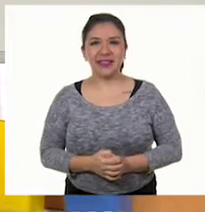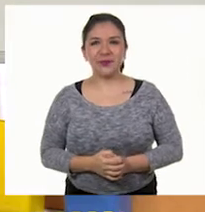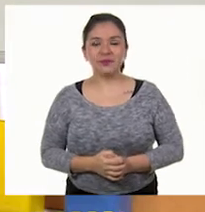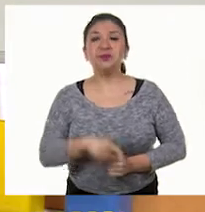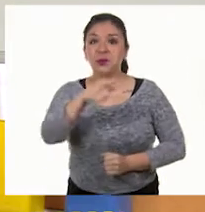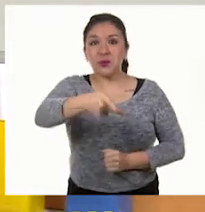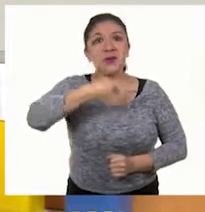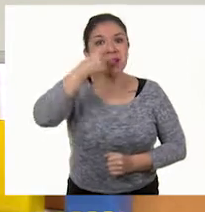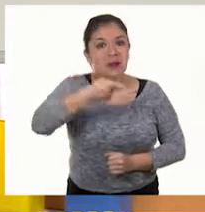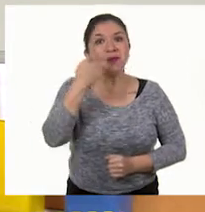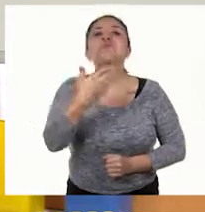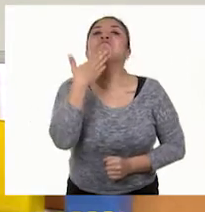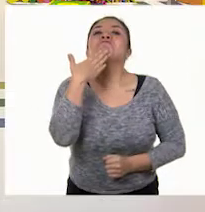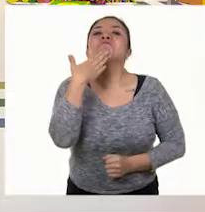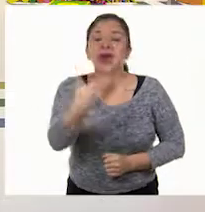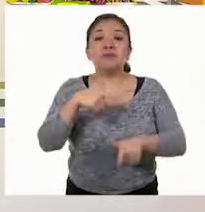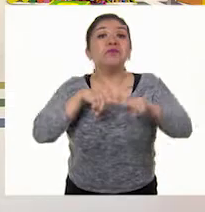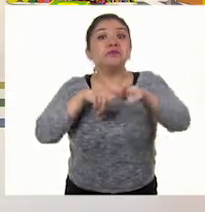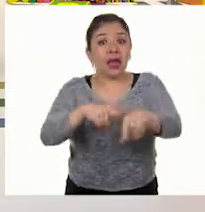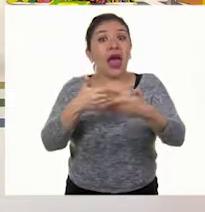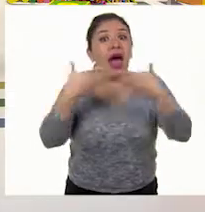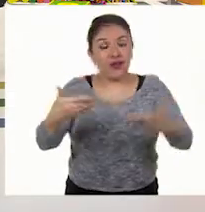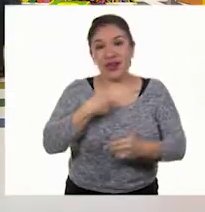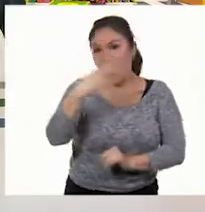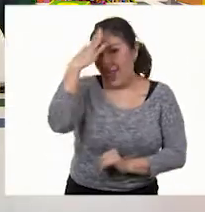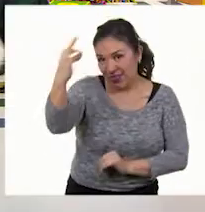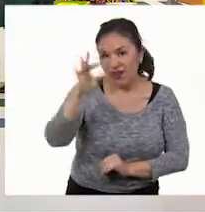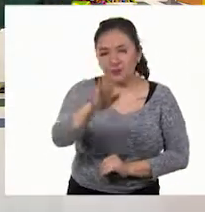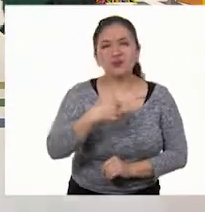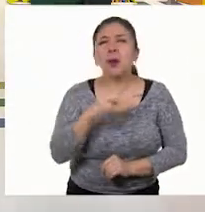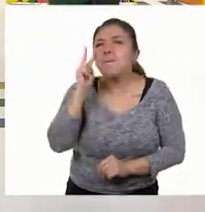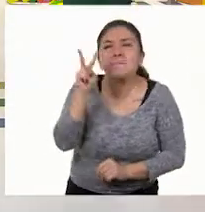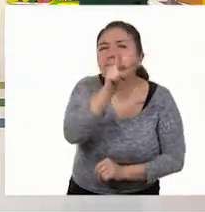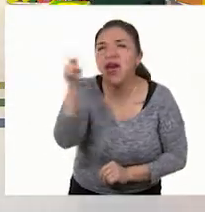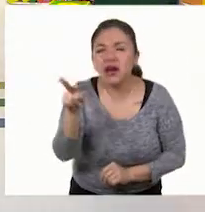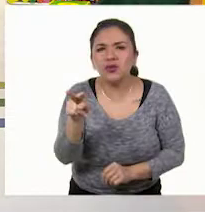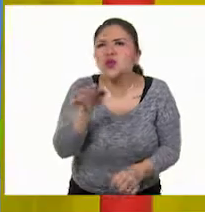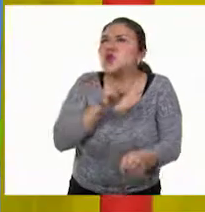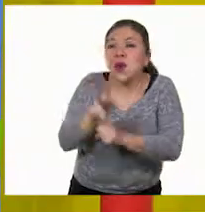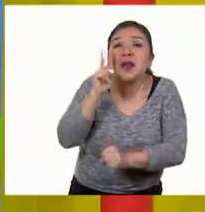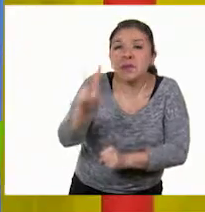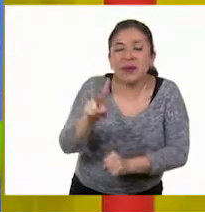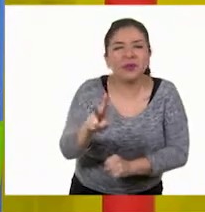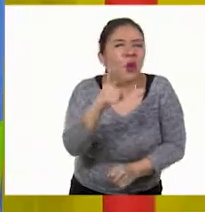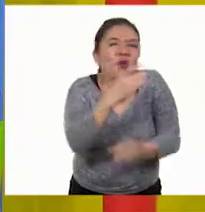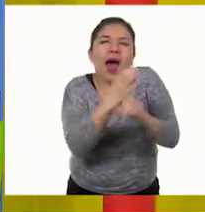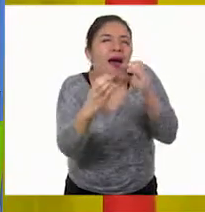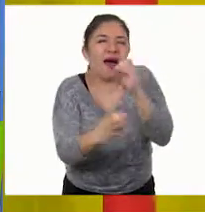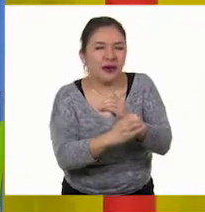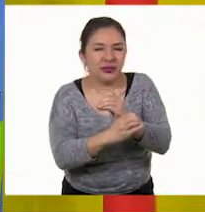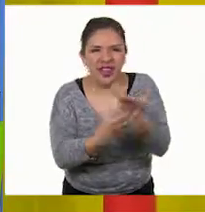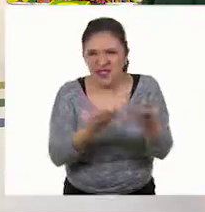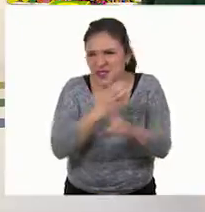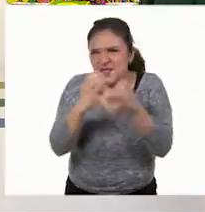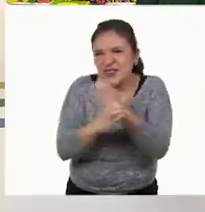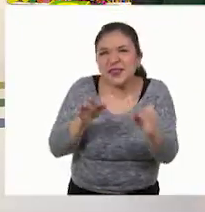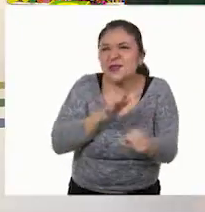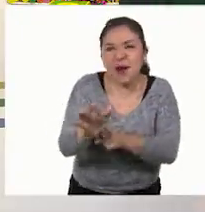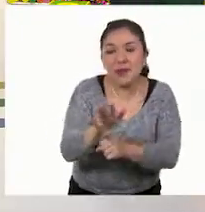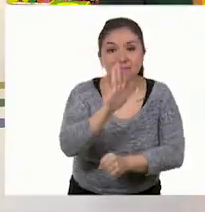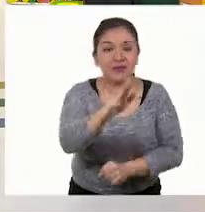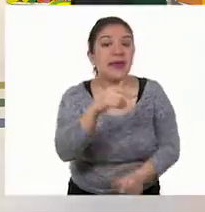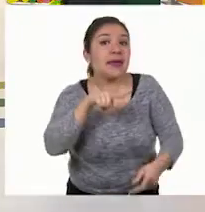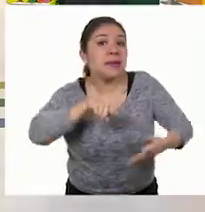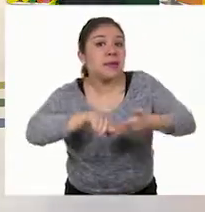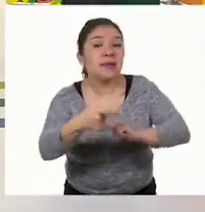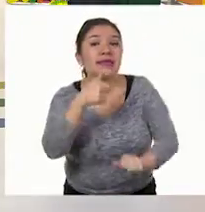Lo dijiste muy bien. Seguimos con las adivinanzas. Muy bien. Veo, veo. ¿Qué ves? Una cosita. ¿Y qué cosita es?